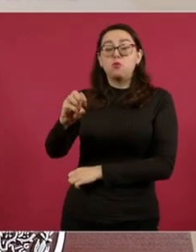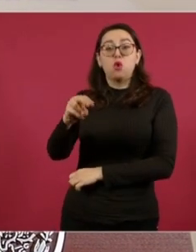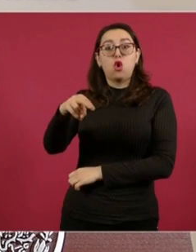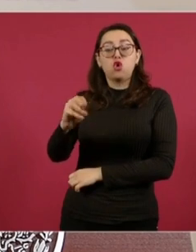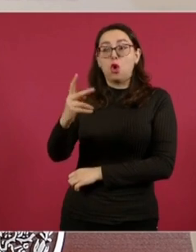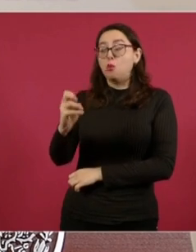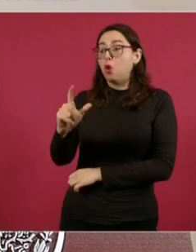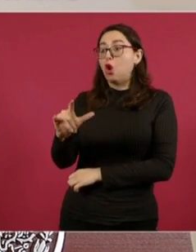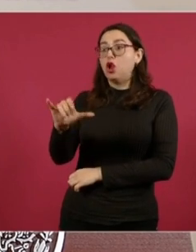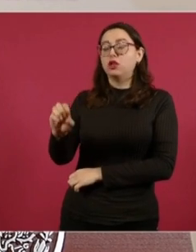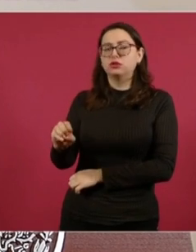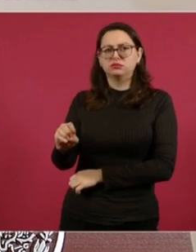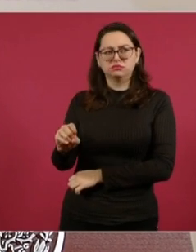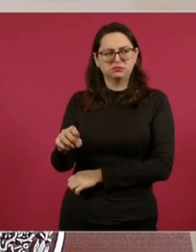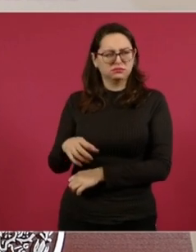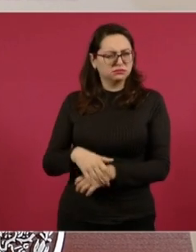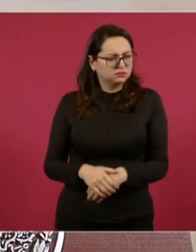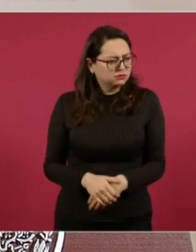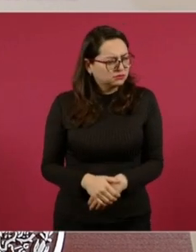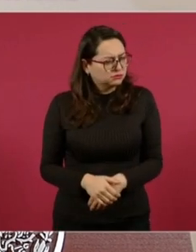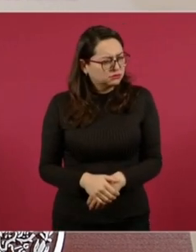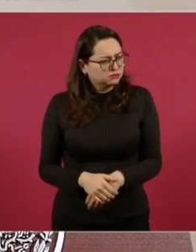Está muy raro.